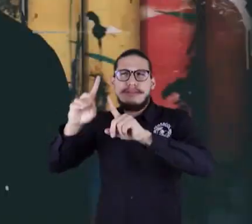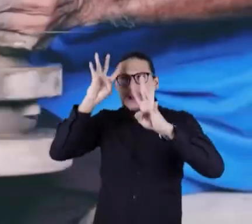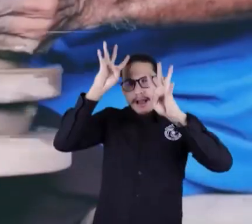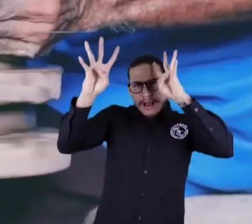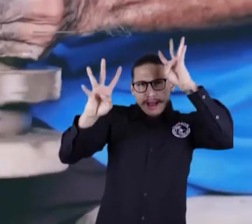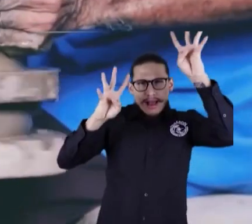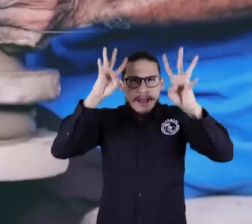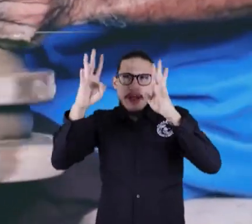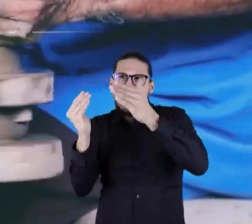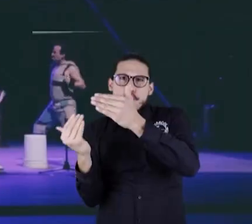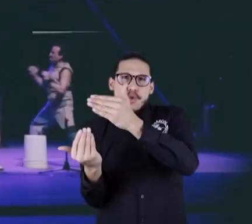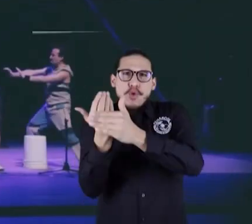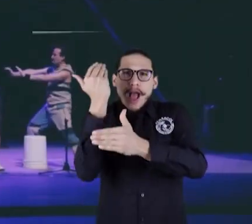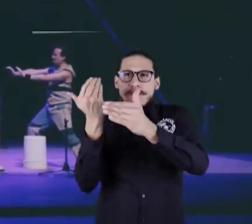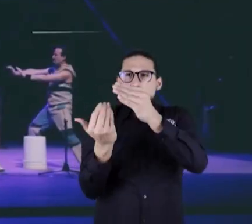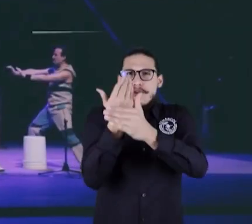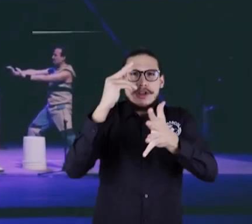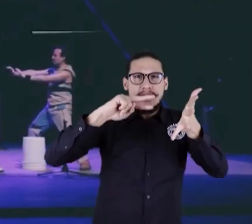Artes.